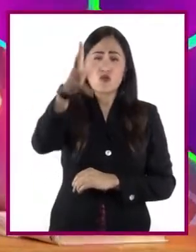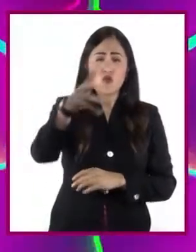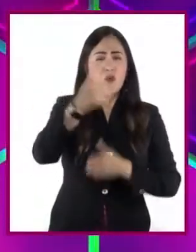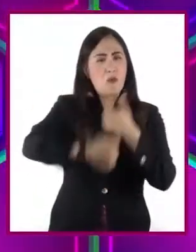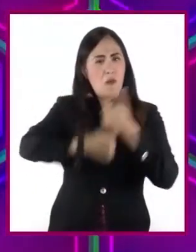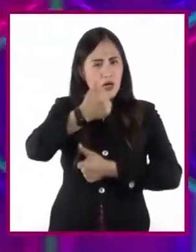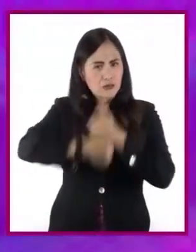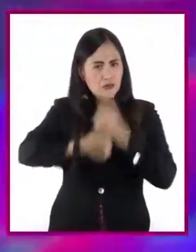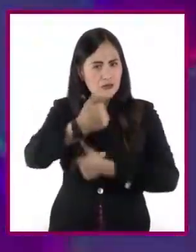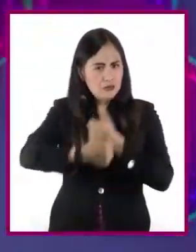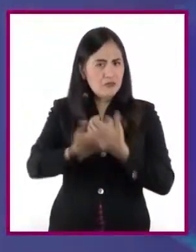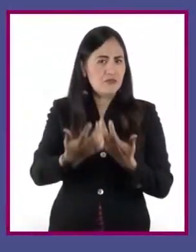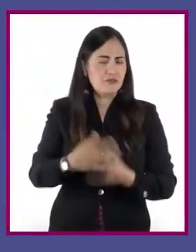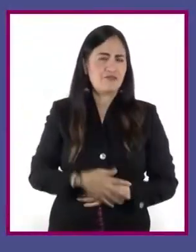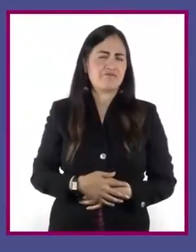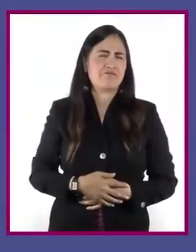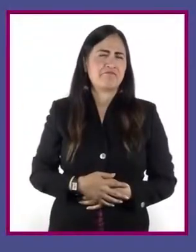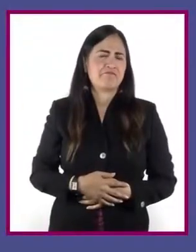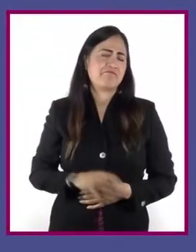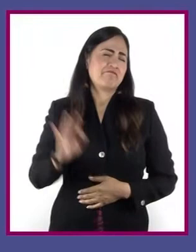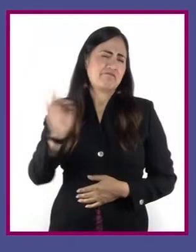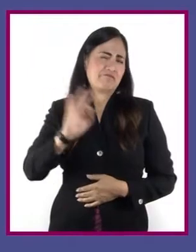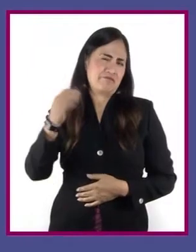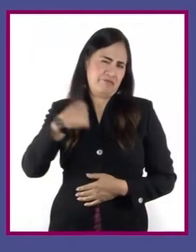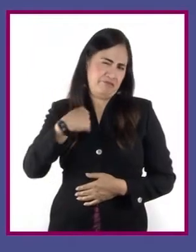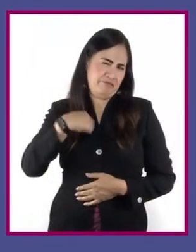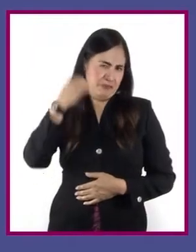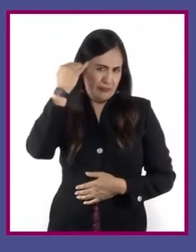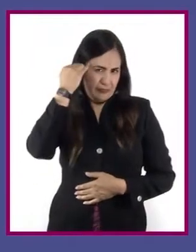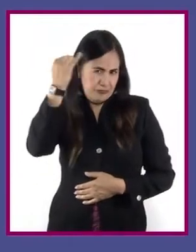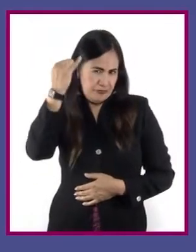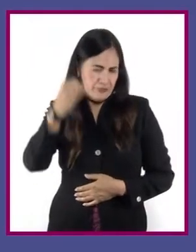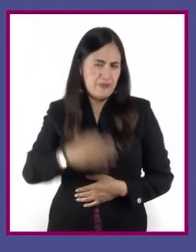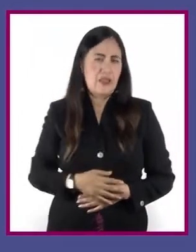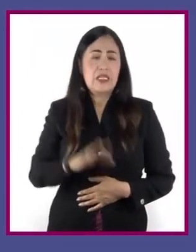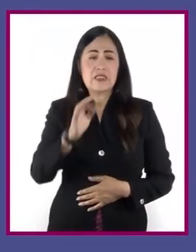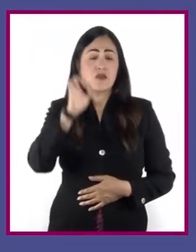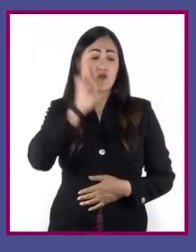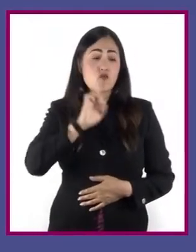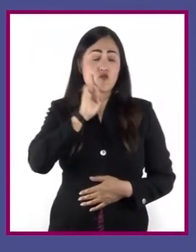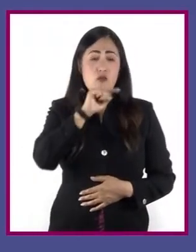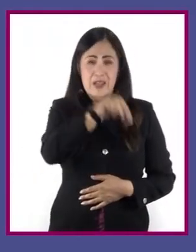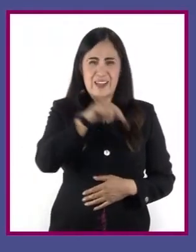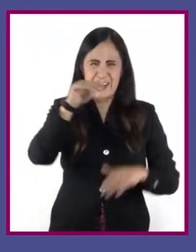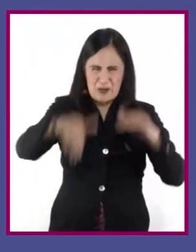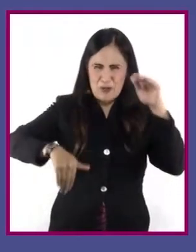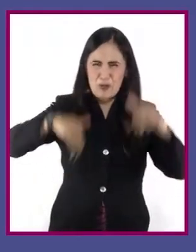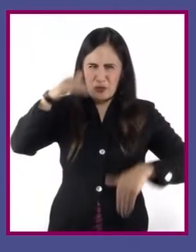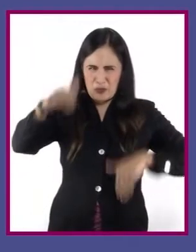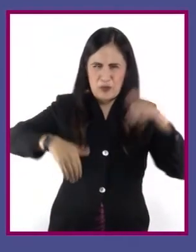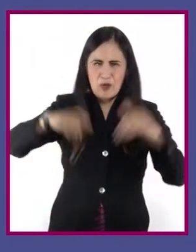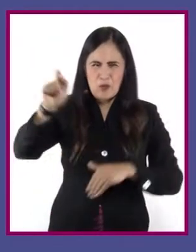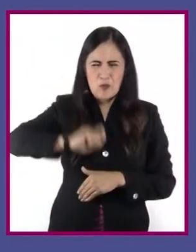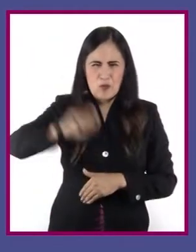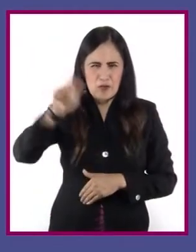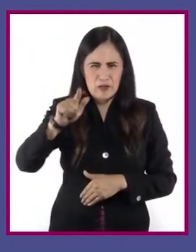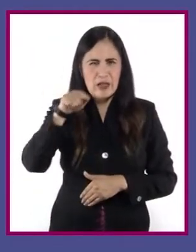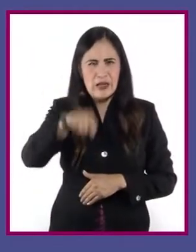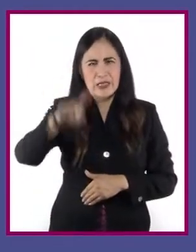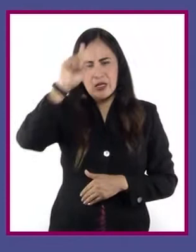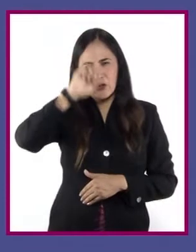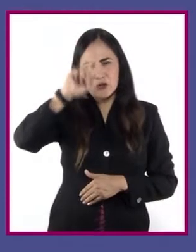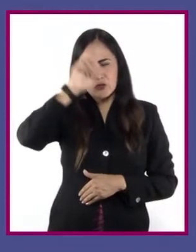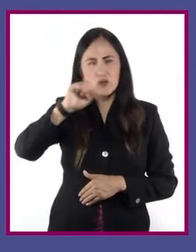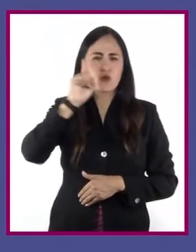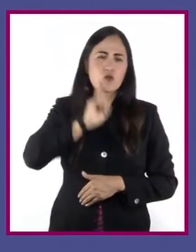fechas. Se me ocurre que en el caso de la nadadora, podemos usar esta respuesta acerca de los consejos que les